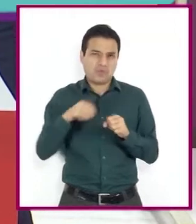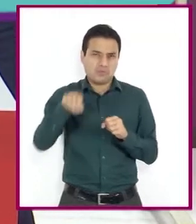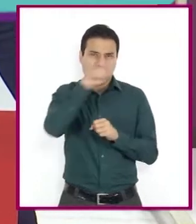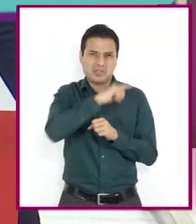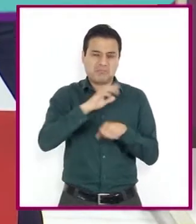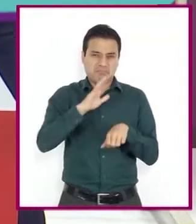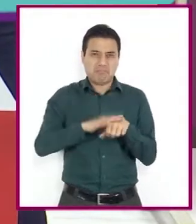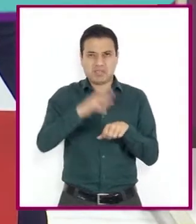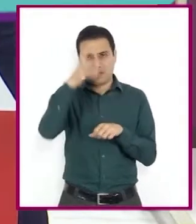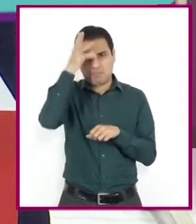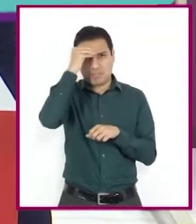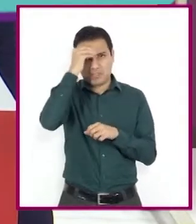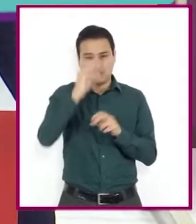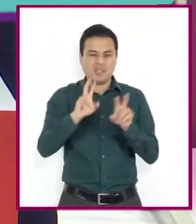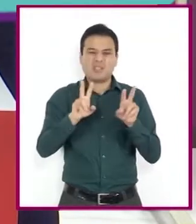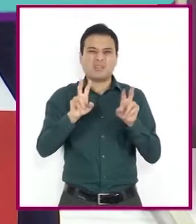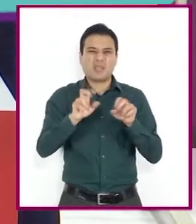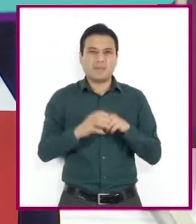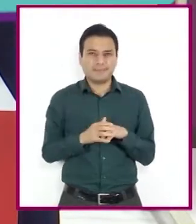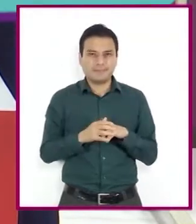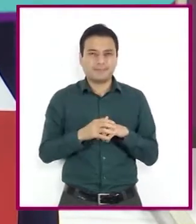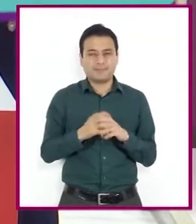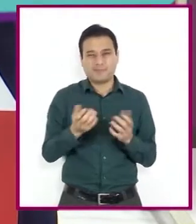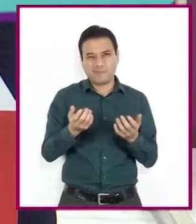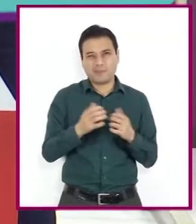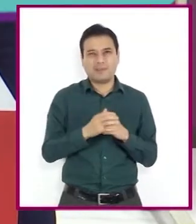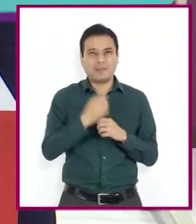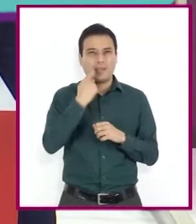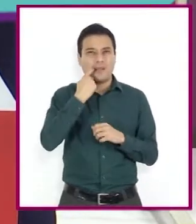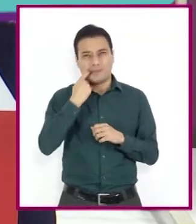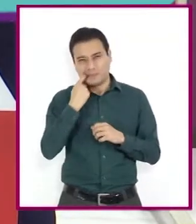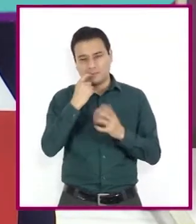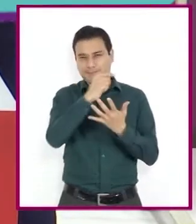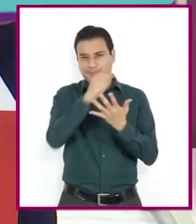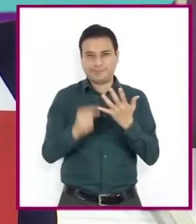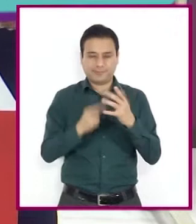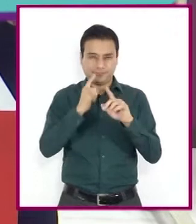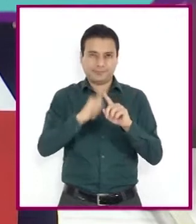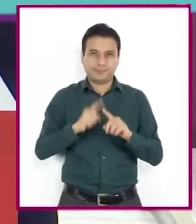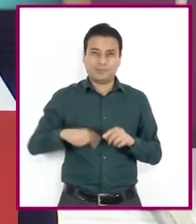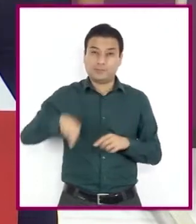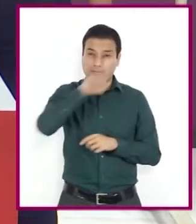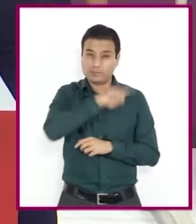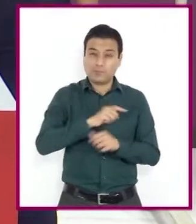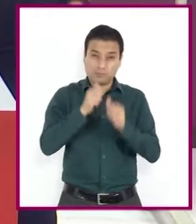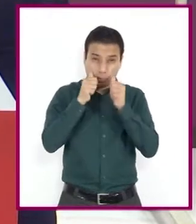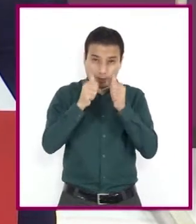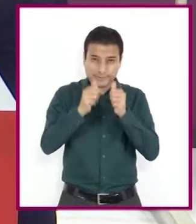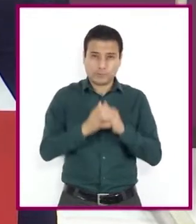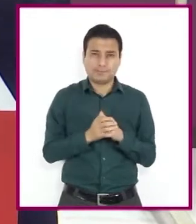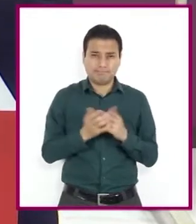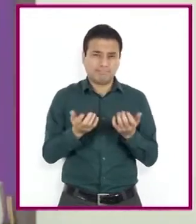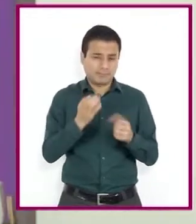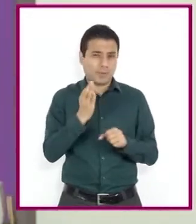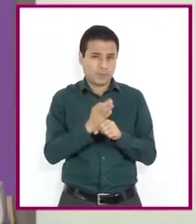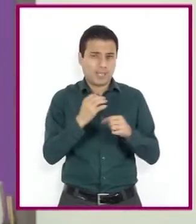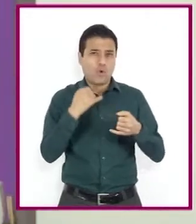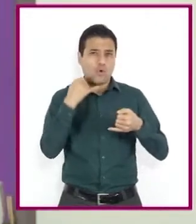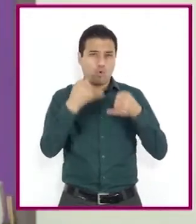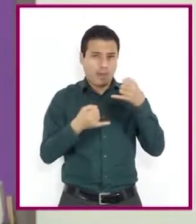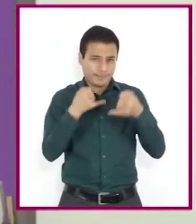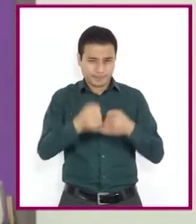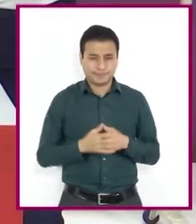sobre las consecuencias del uso de sustancias adictivas. Deberán poner mucha atención, pues también jugaremos y haremos un